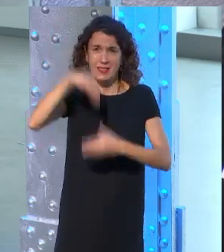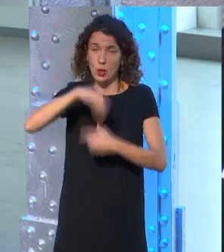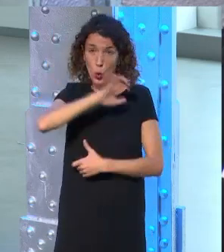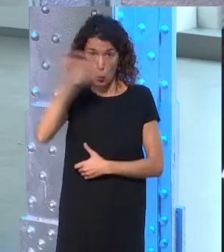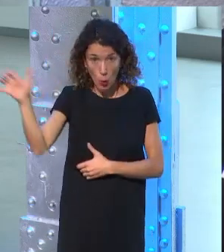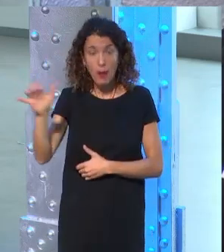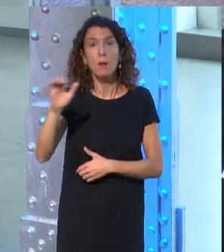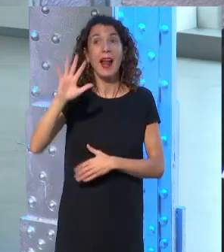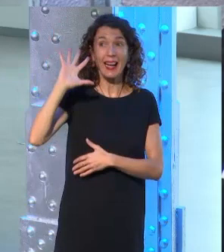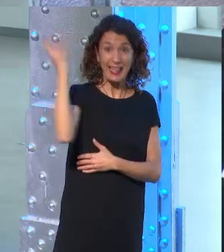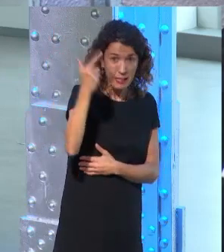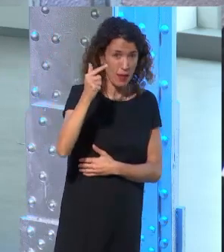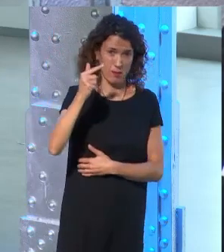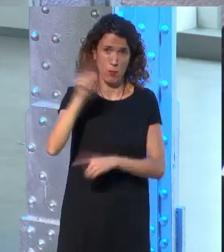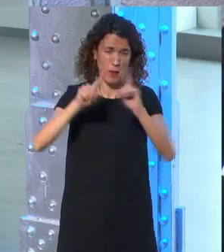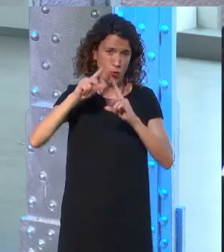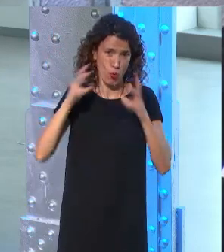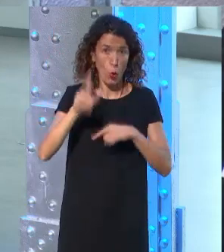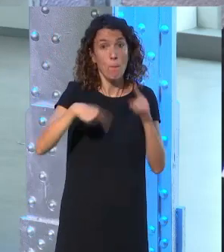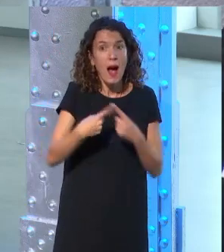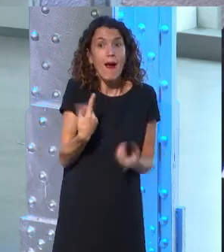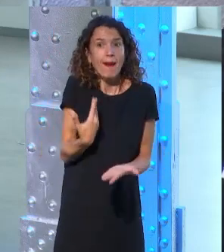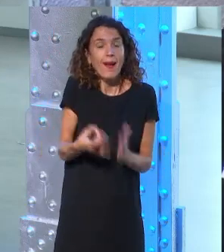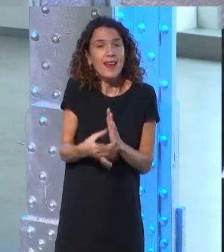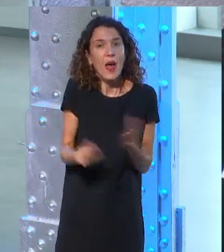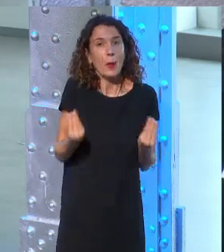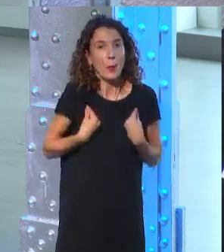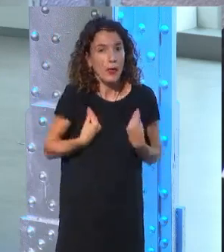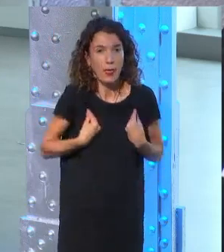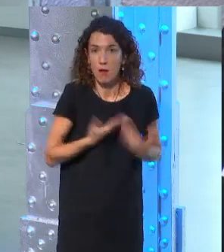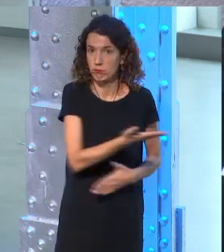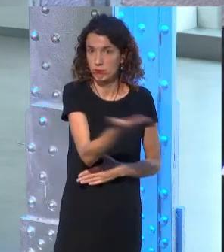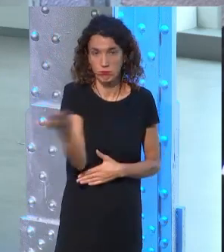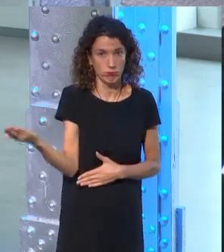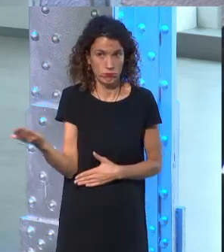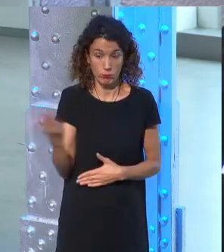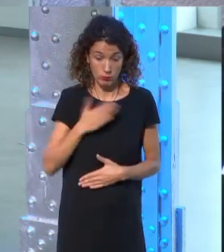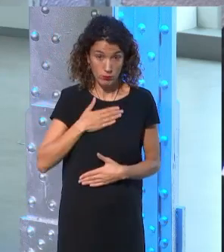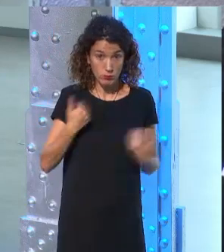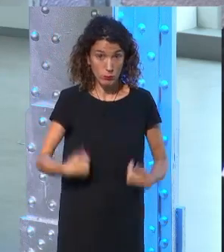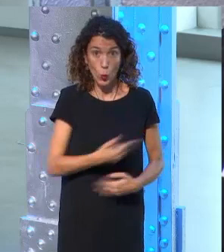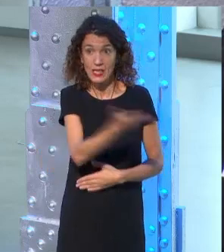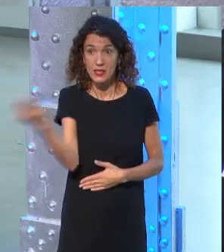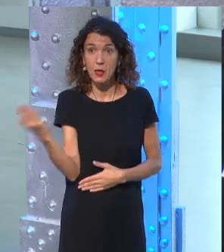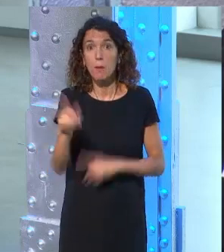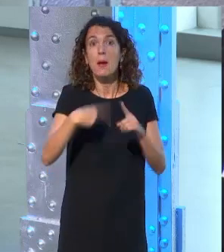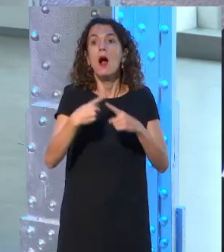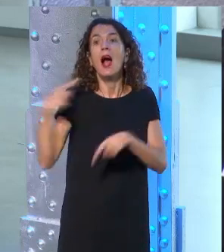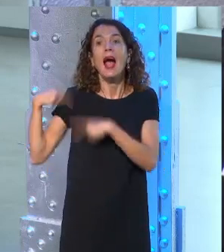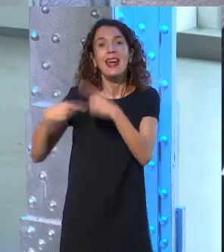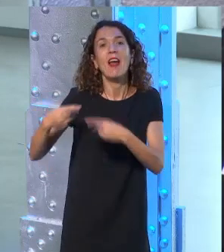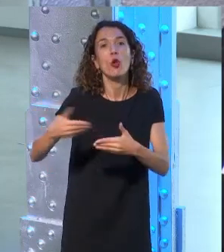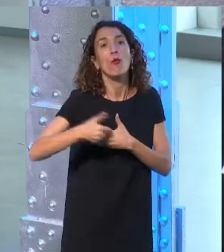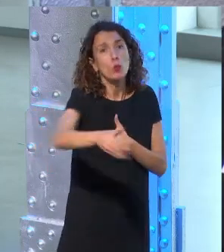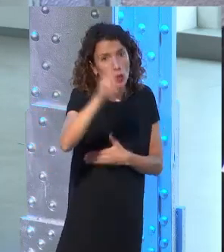para el clima y, por tanto, para la calidad de vida de la nuestra y la de generaciones